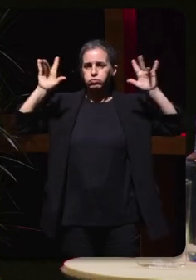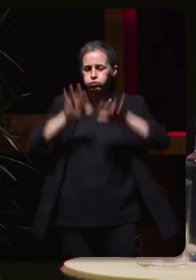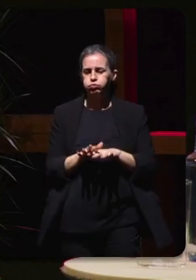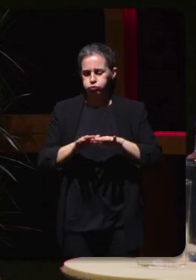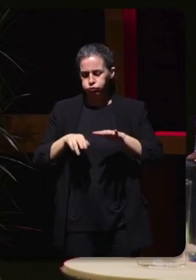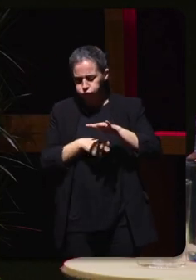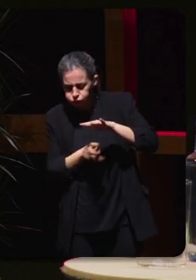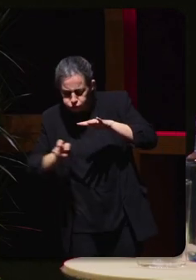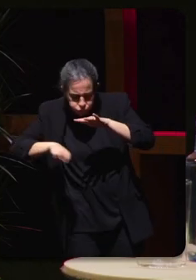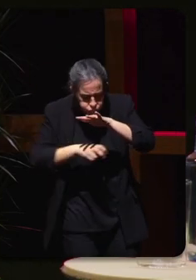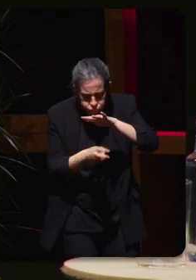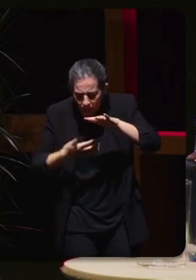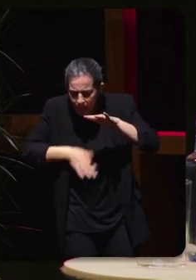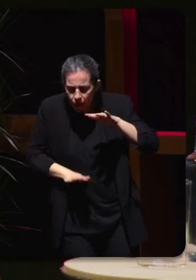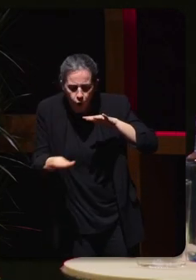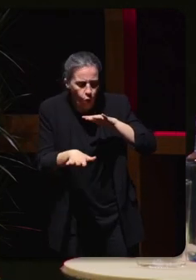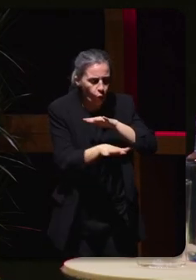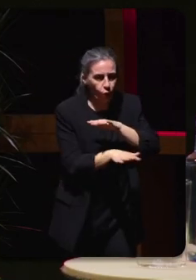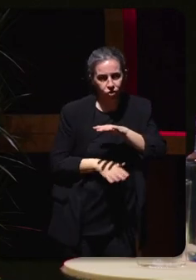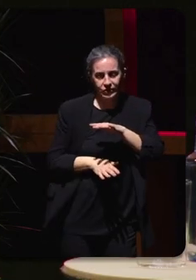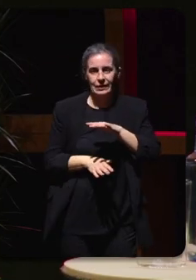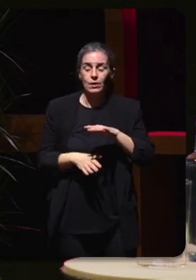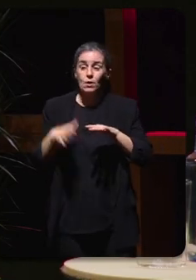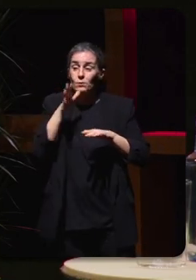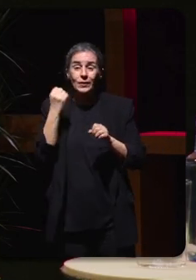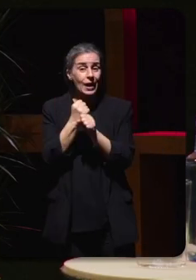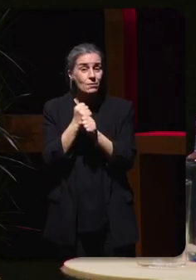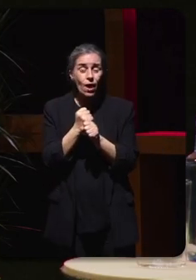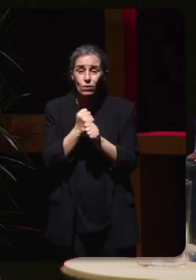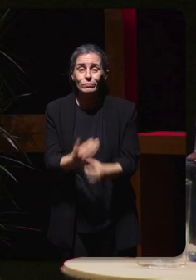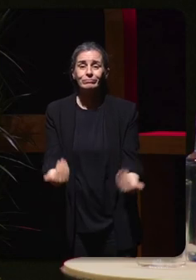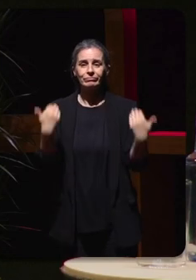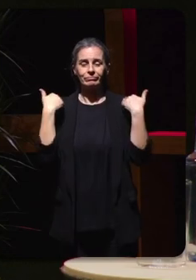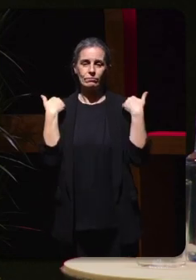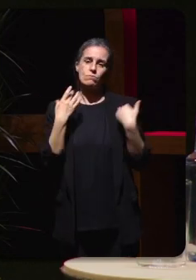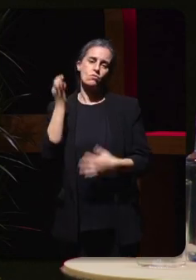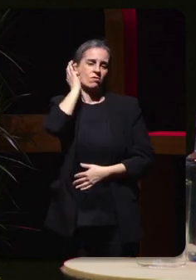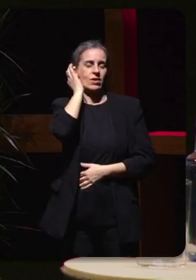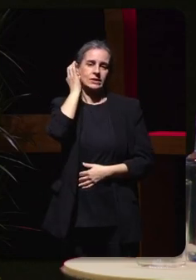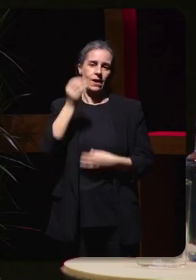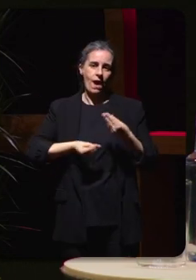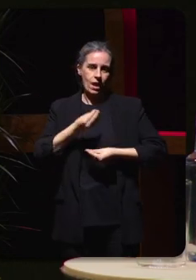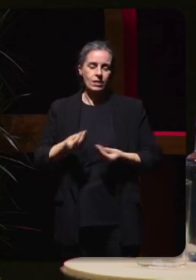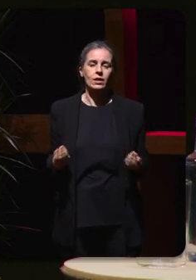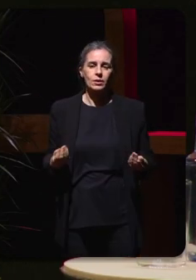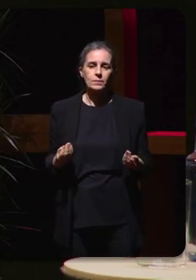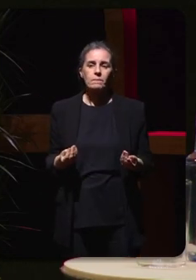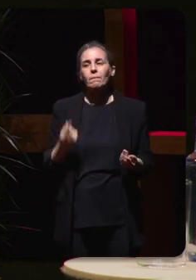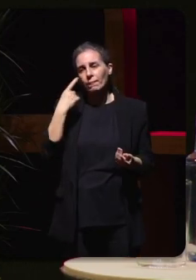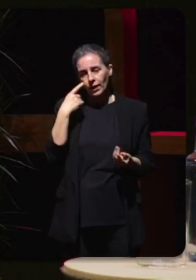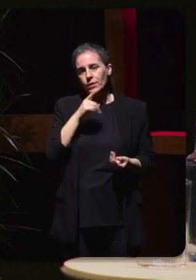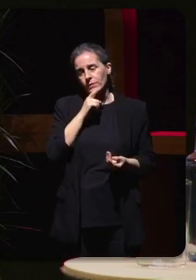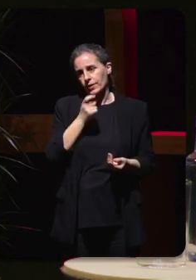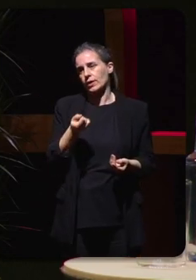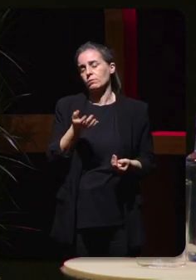una riada, etc. Porque todas estas tareas siempre son las mujeres las que las hacen. Es difícil, bueno, puede haber el ejército, por